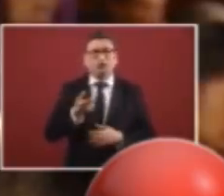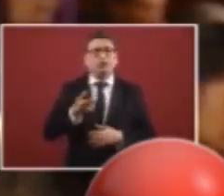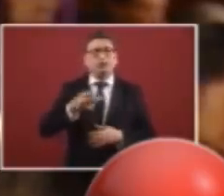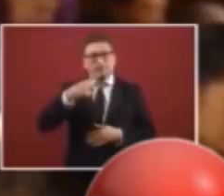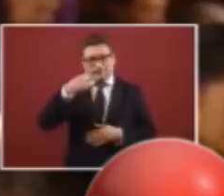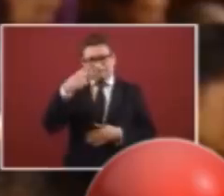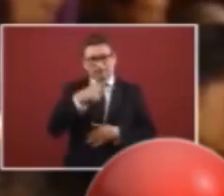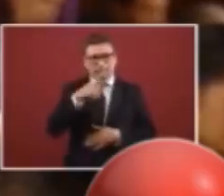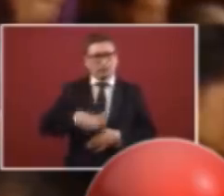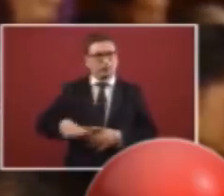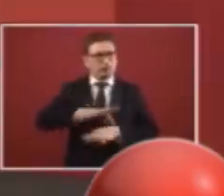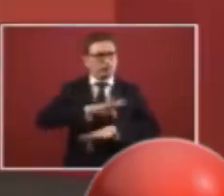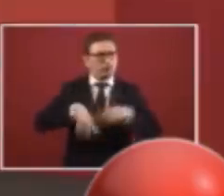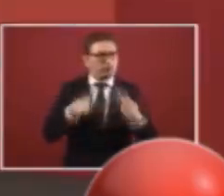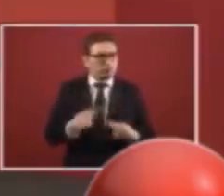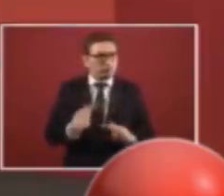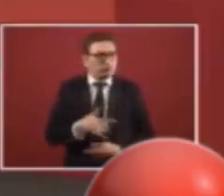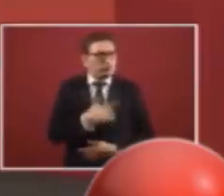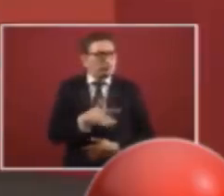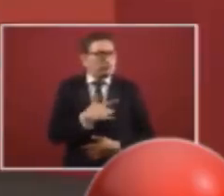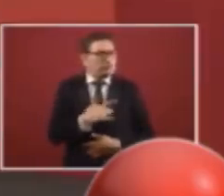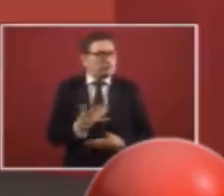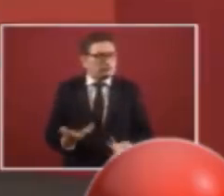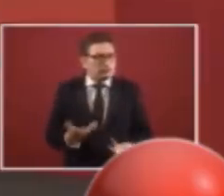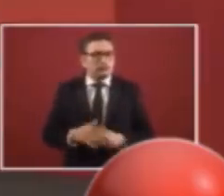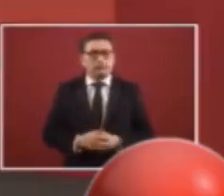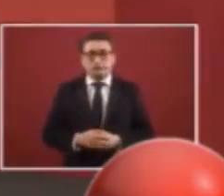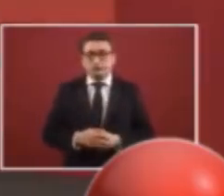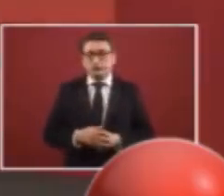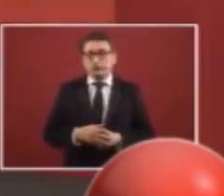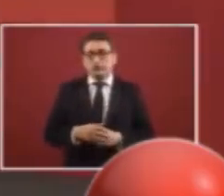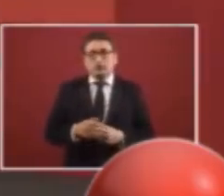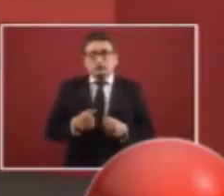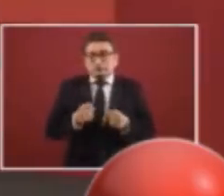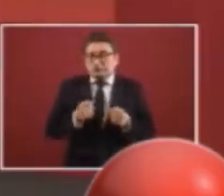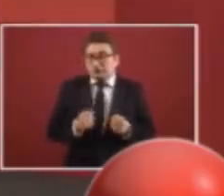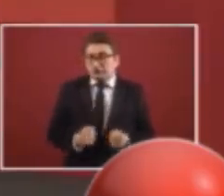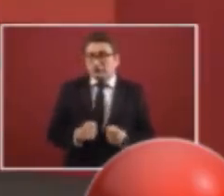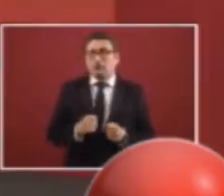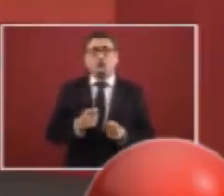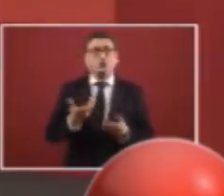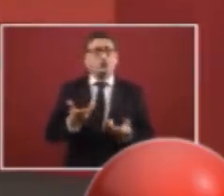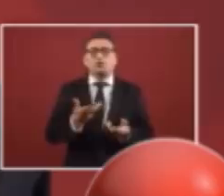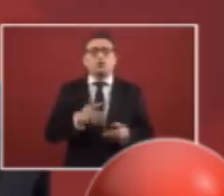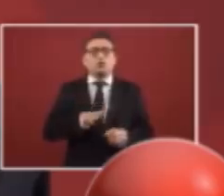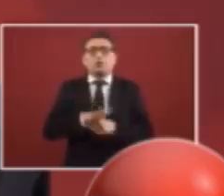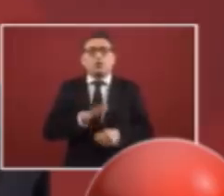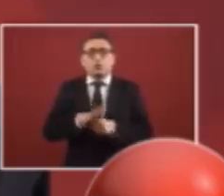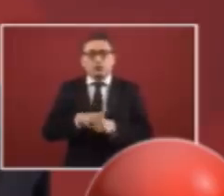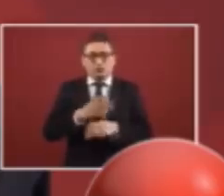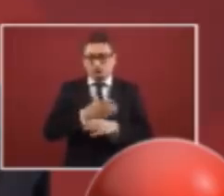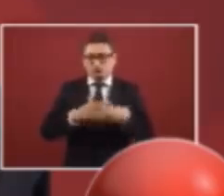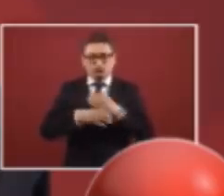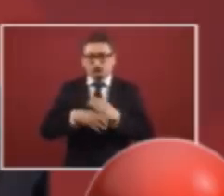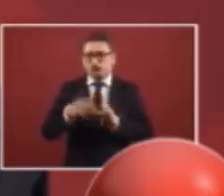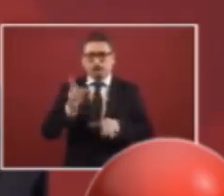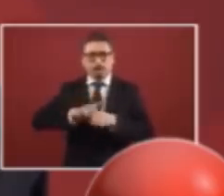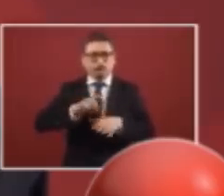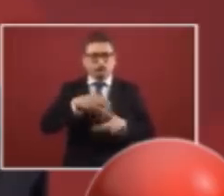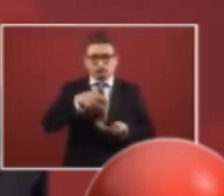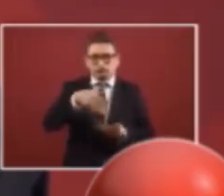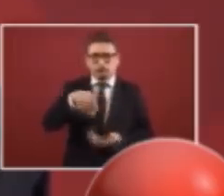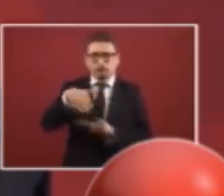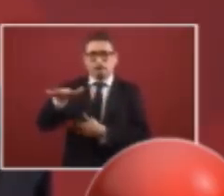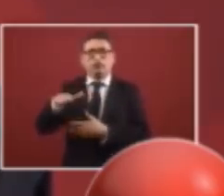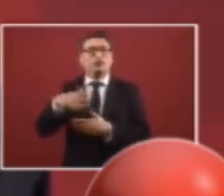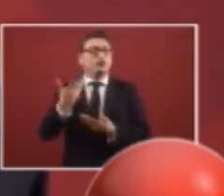pie puede tener certeza de los donativos y los apoyos que se otorgaron en nacional